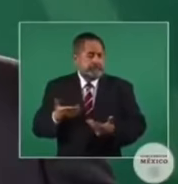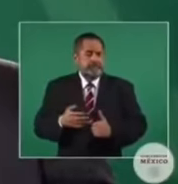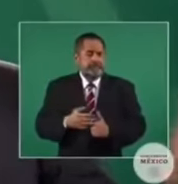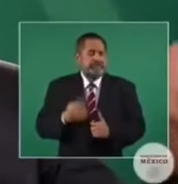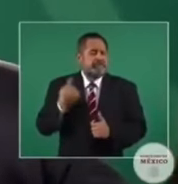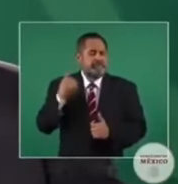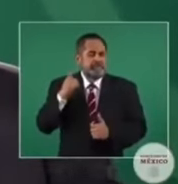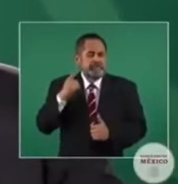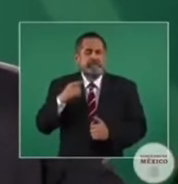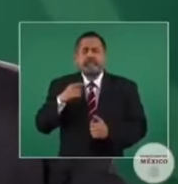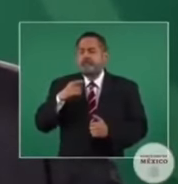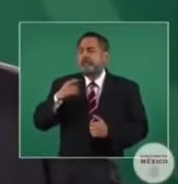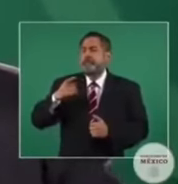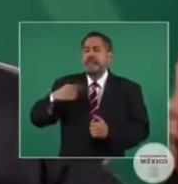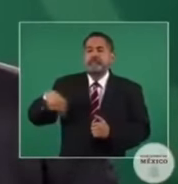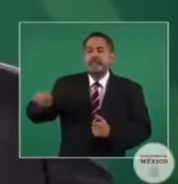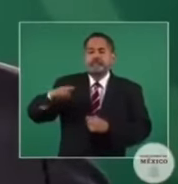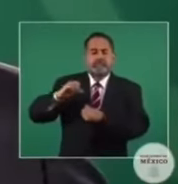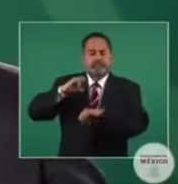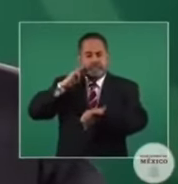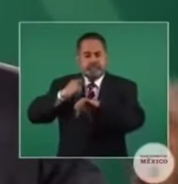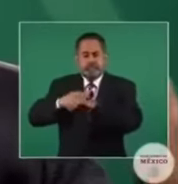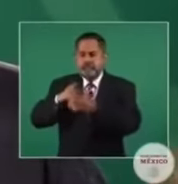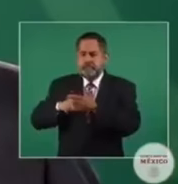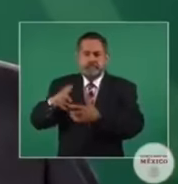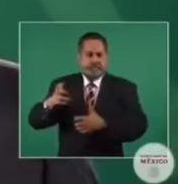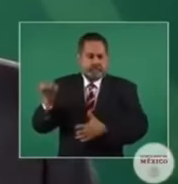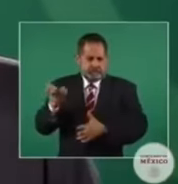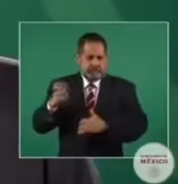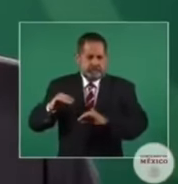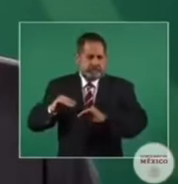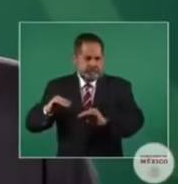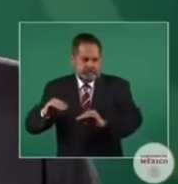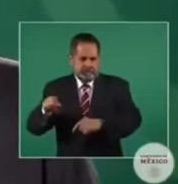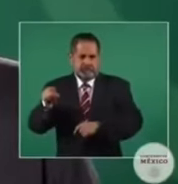para que las autoridades competentes actúen,